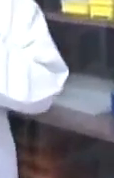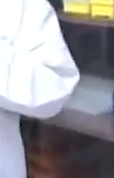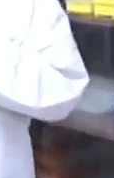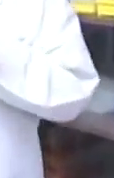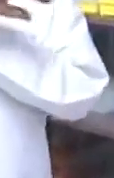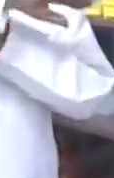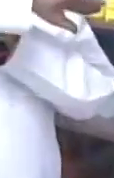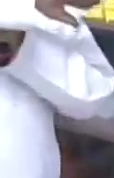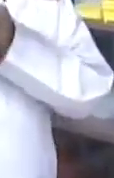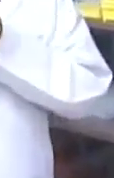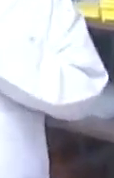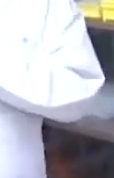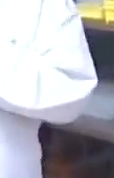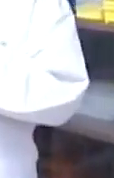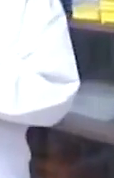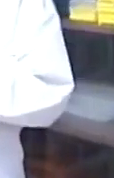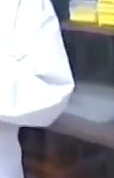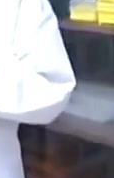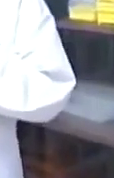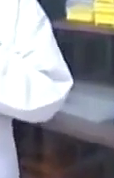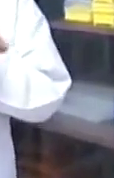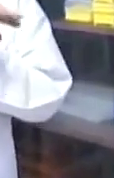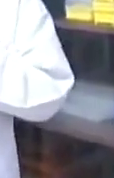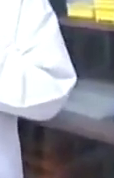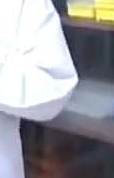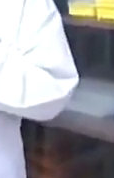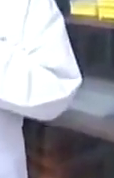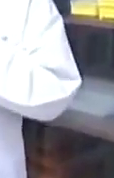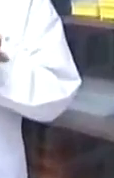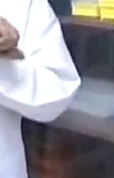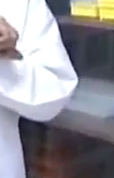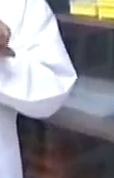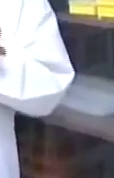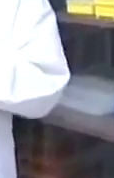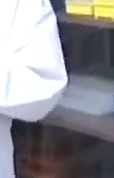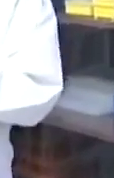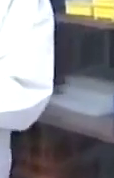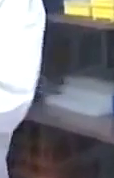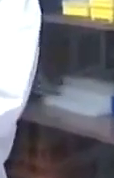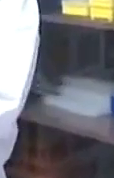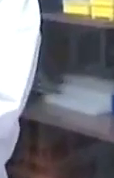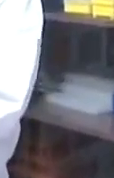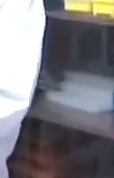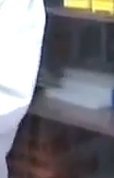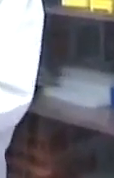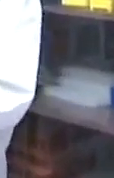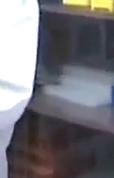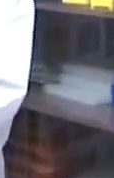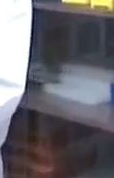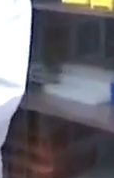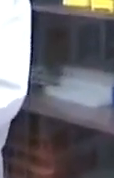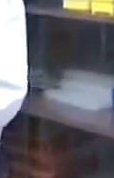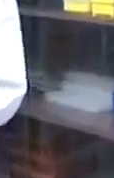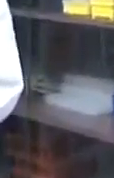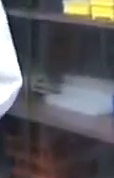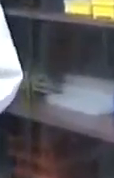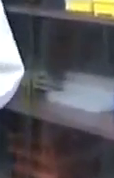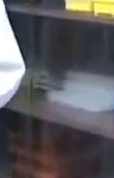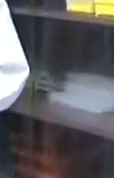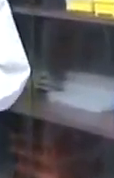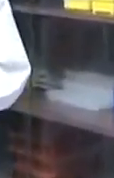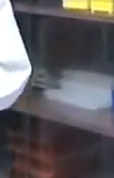del IBI, porque es un grupo del hospital, es grupo del ministerio, es cantidad de gente. Bueno, estoy muy